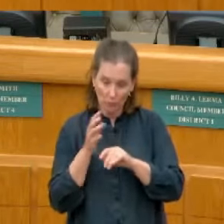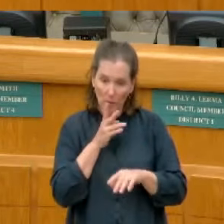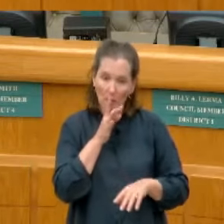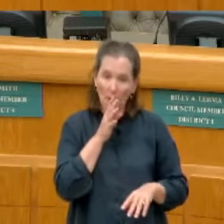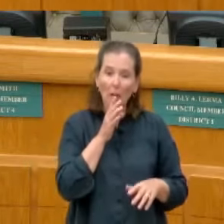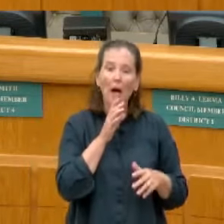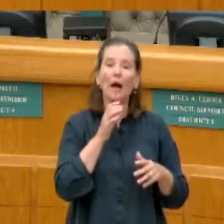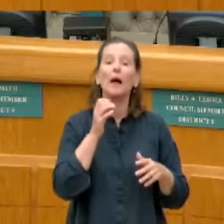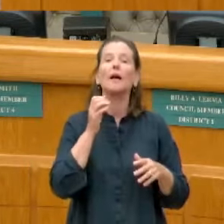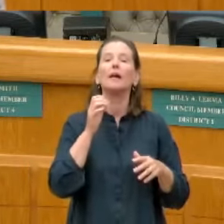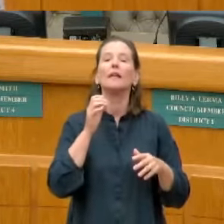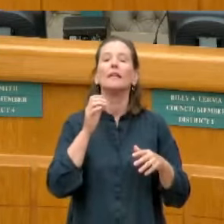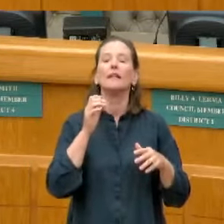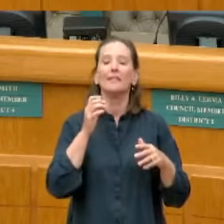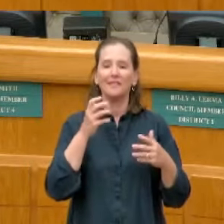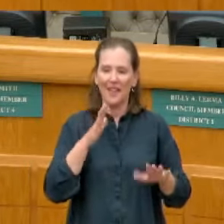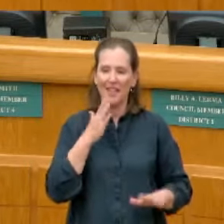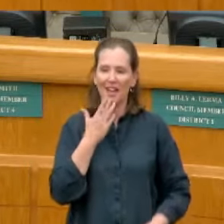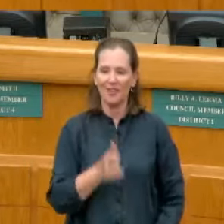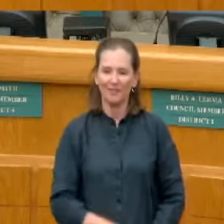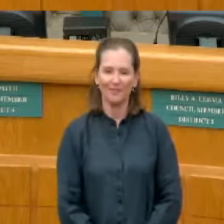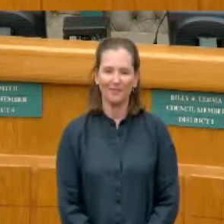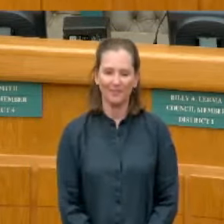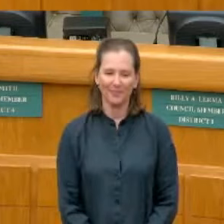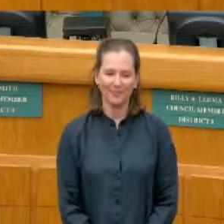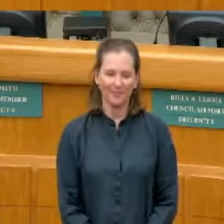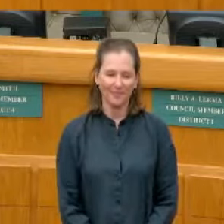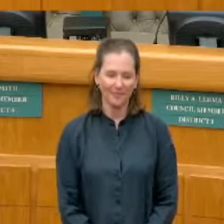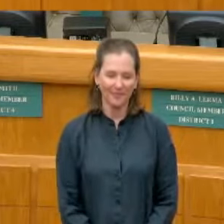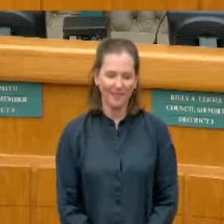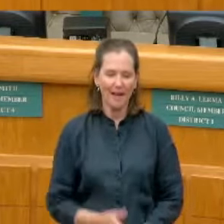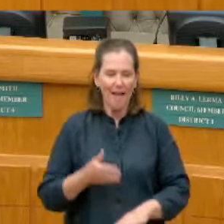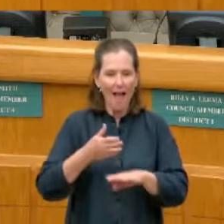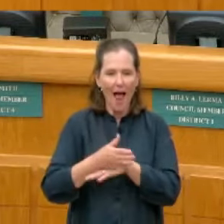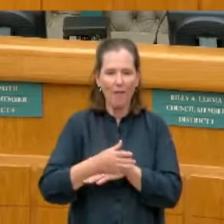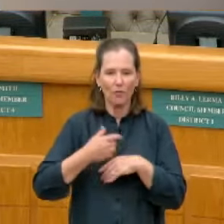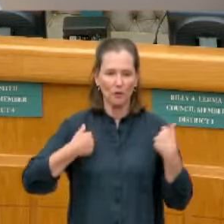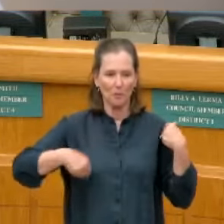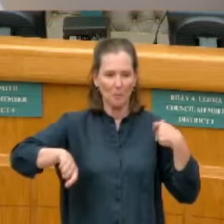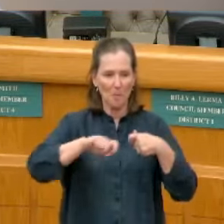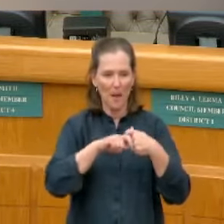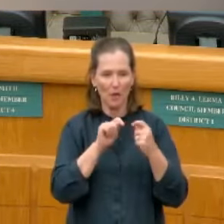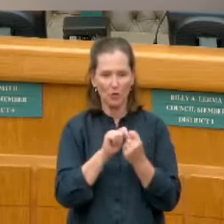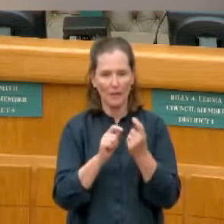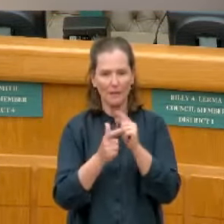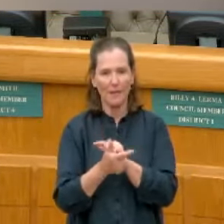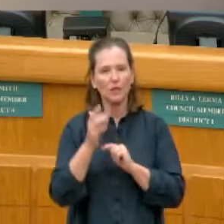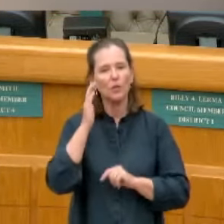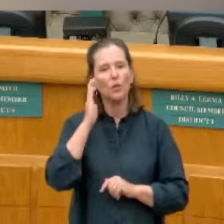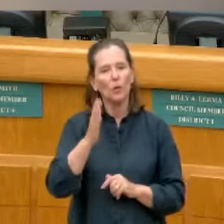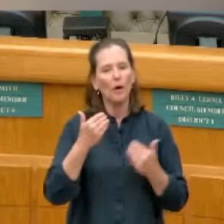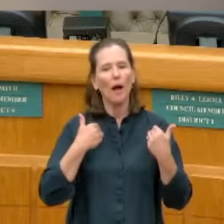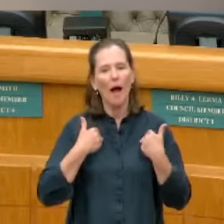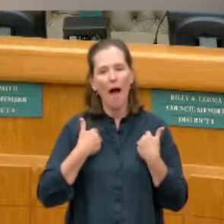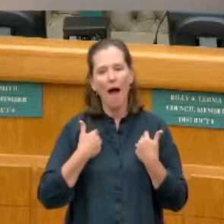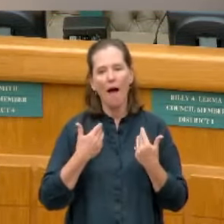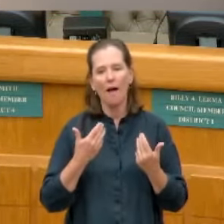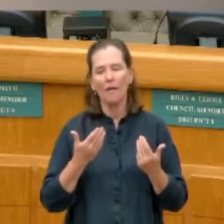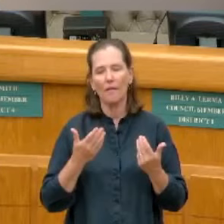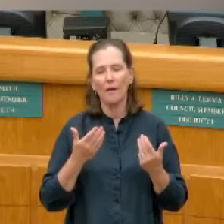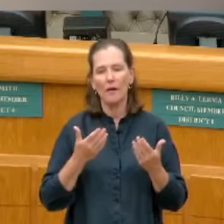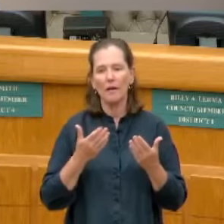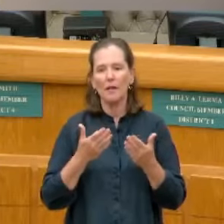might have. Hemos rebasado cifras récord en una sola semana, en la semana del 23 de agosto,